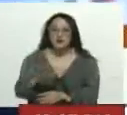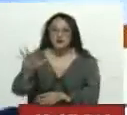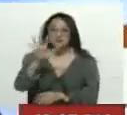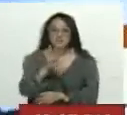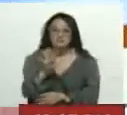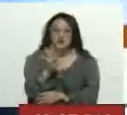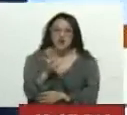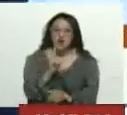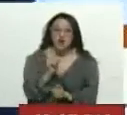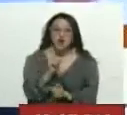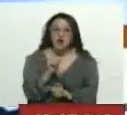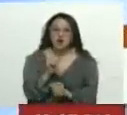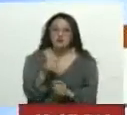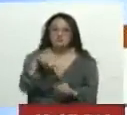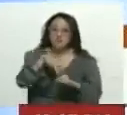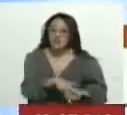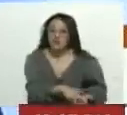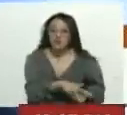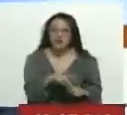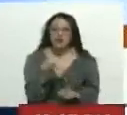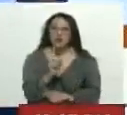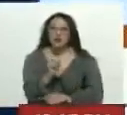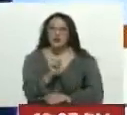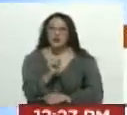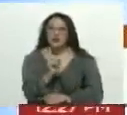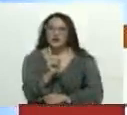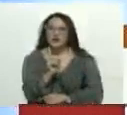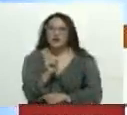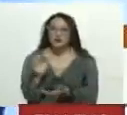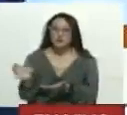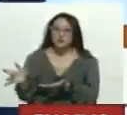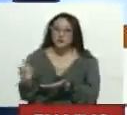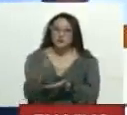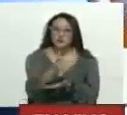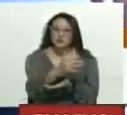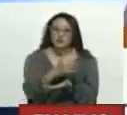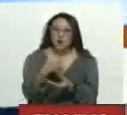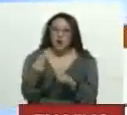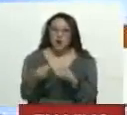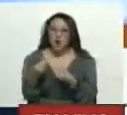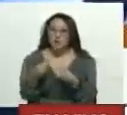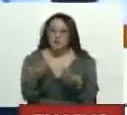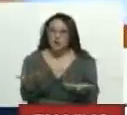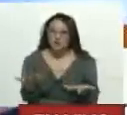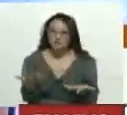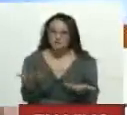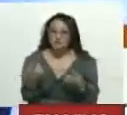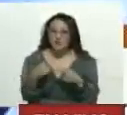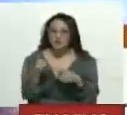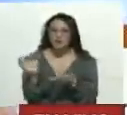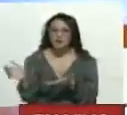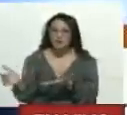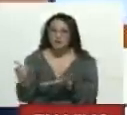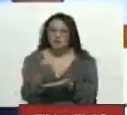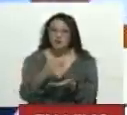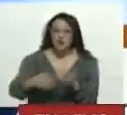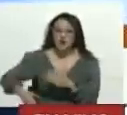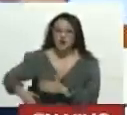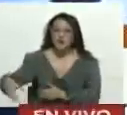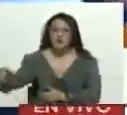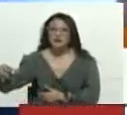no conlleva explotación no conlleva que la acumulación hay cómo lo estamos produciendo pero esa acumulación de riqueza